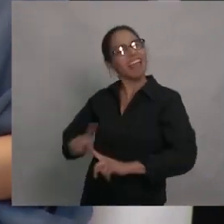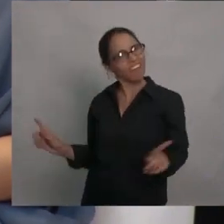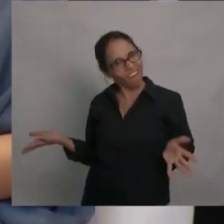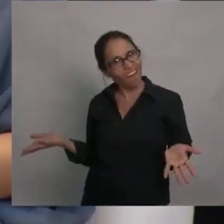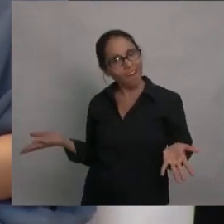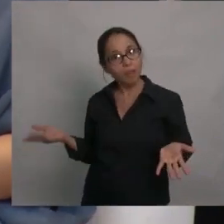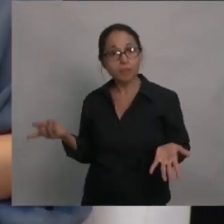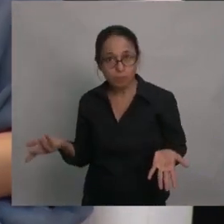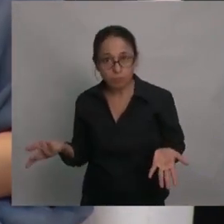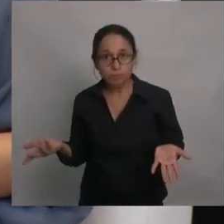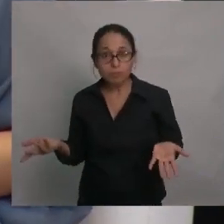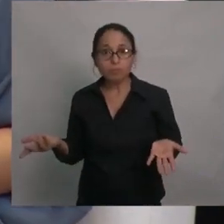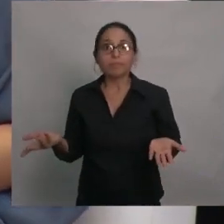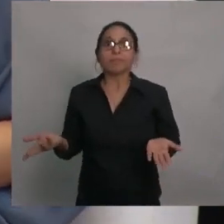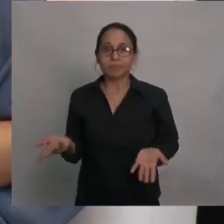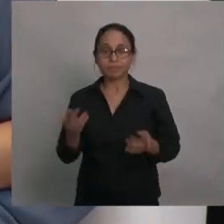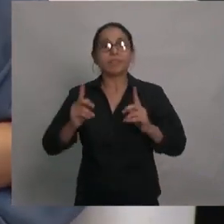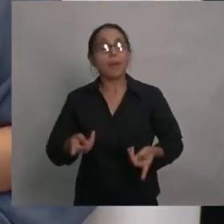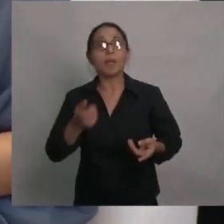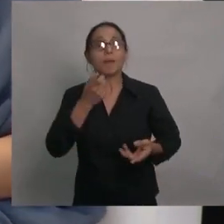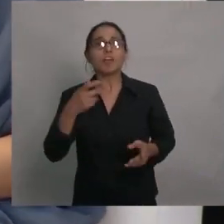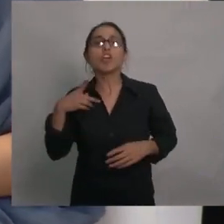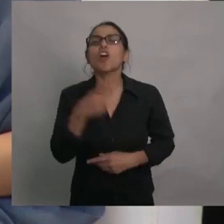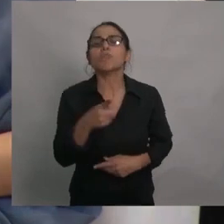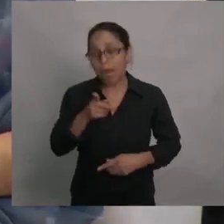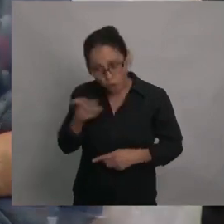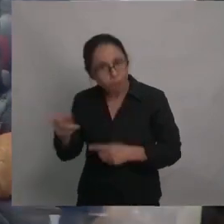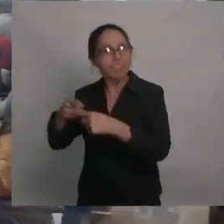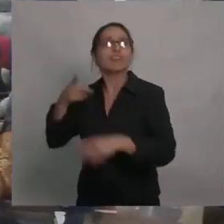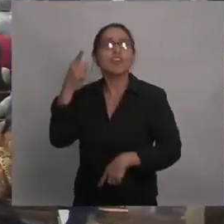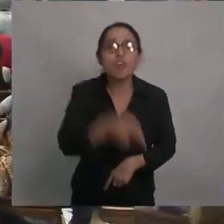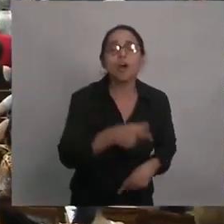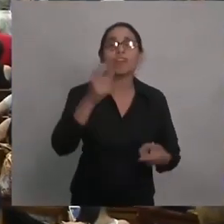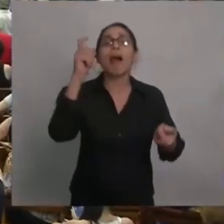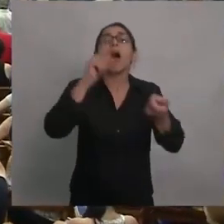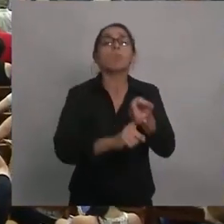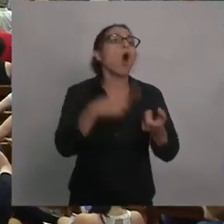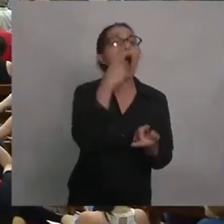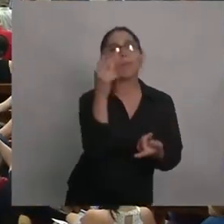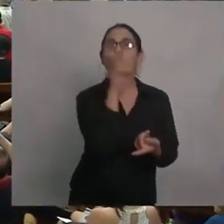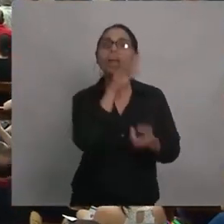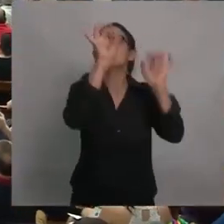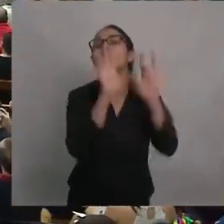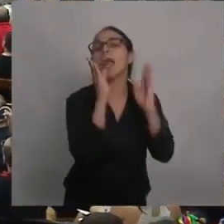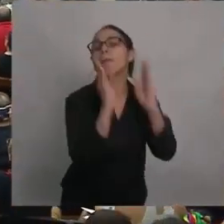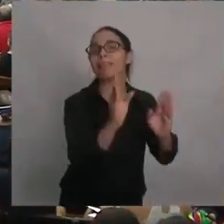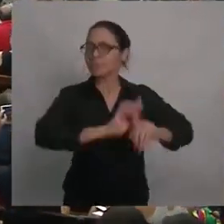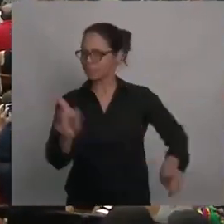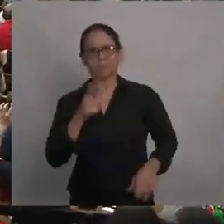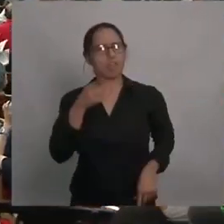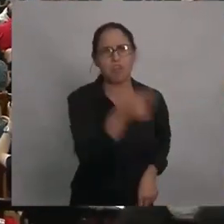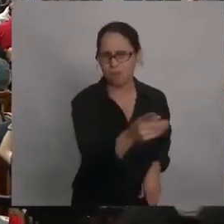Contra la protección exclusiva de la familia heteronormativa, contra la alianza de las iglesias y los poderes